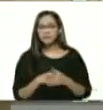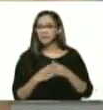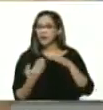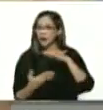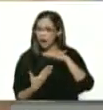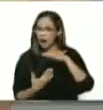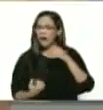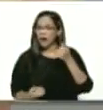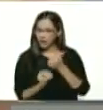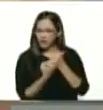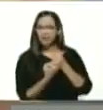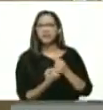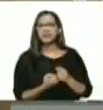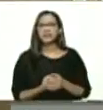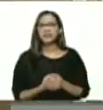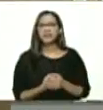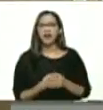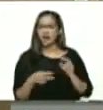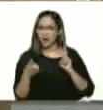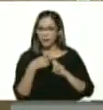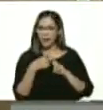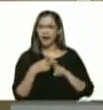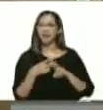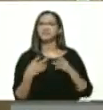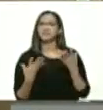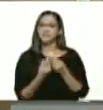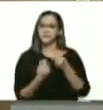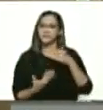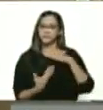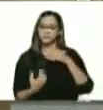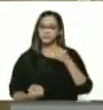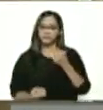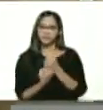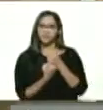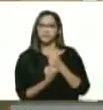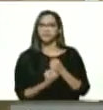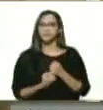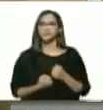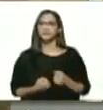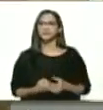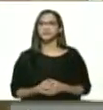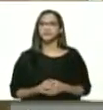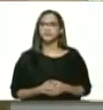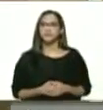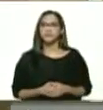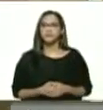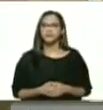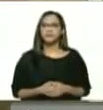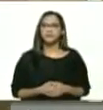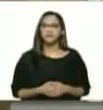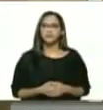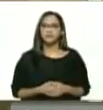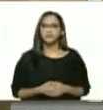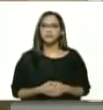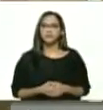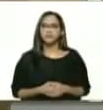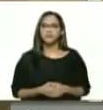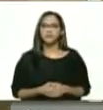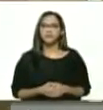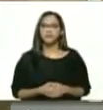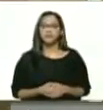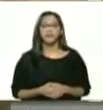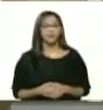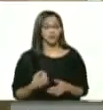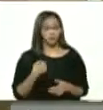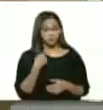me la juego numeral con las bases me la juego me resteo y me